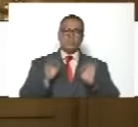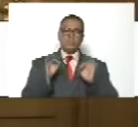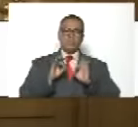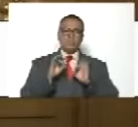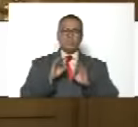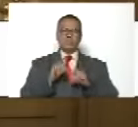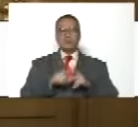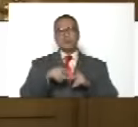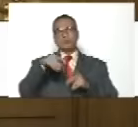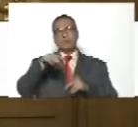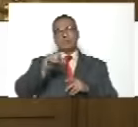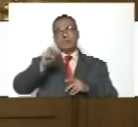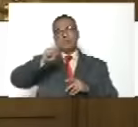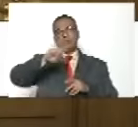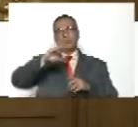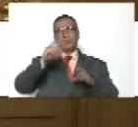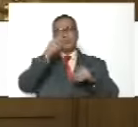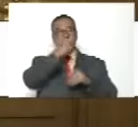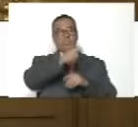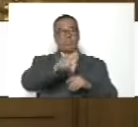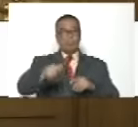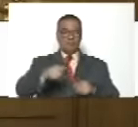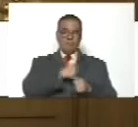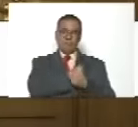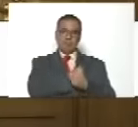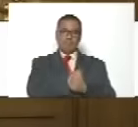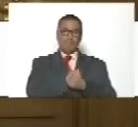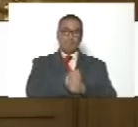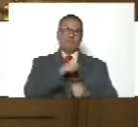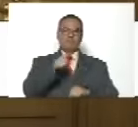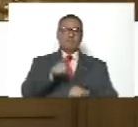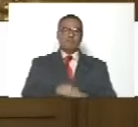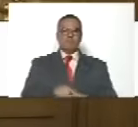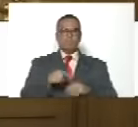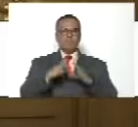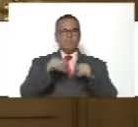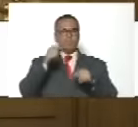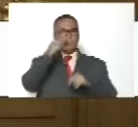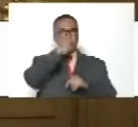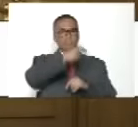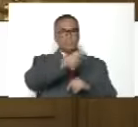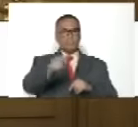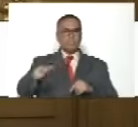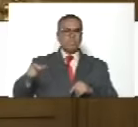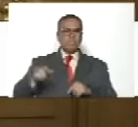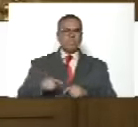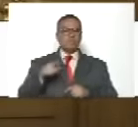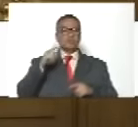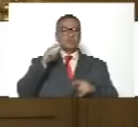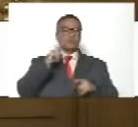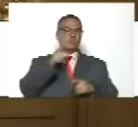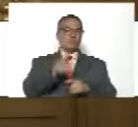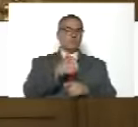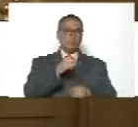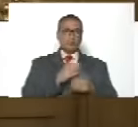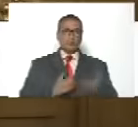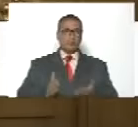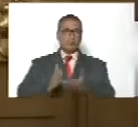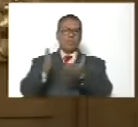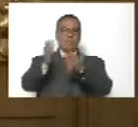un clérigo muy popular, muy querido por su pueblo, se dedicó incansablemente al